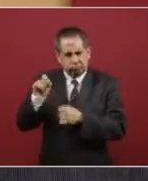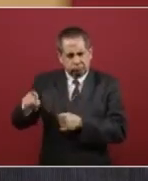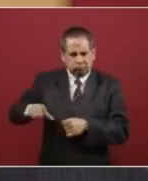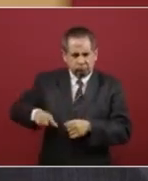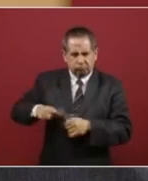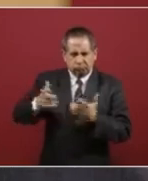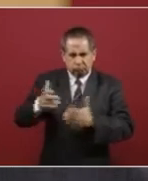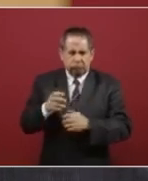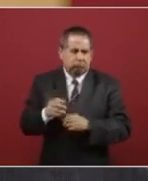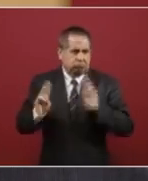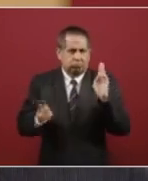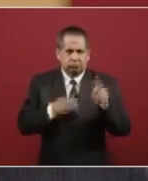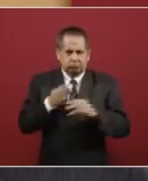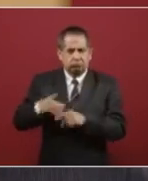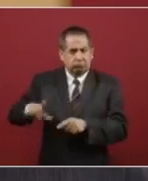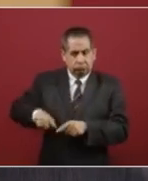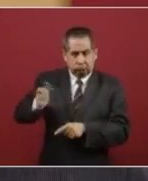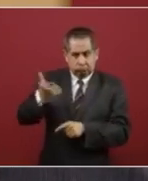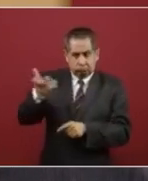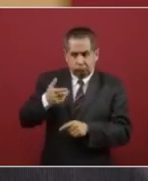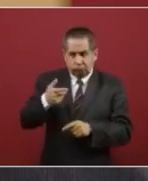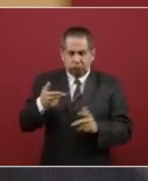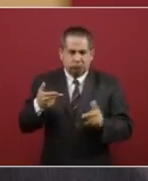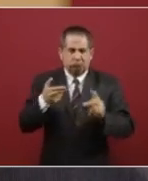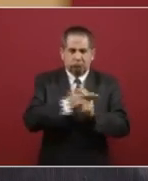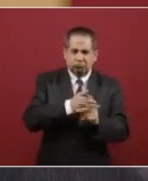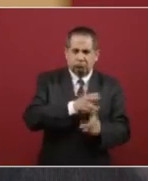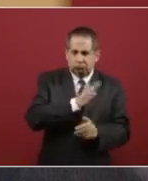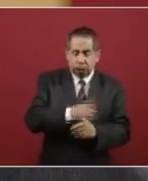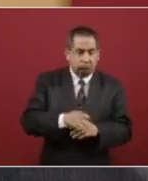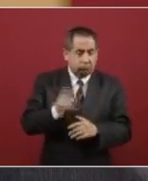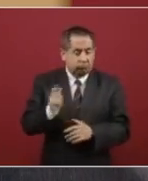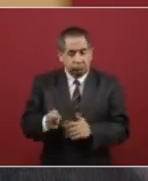en el mundo. Un crimen de Estado